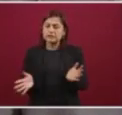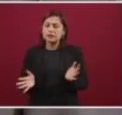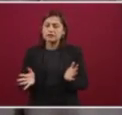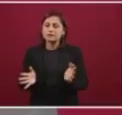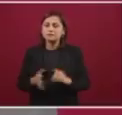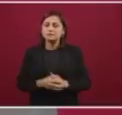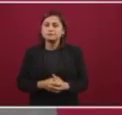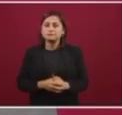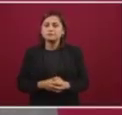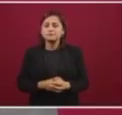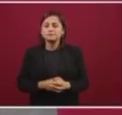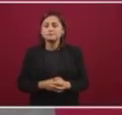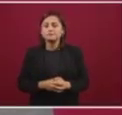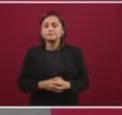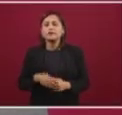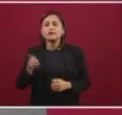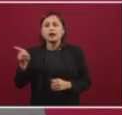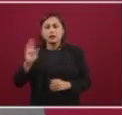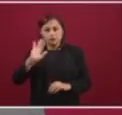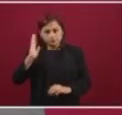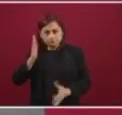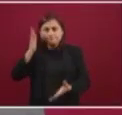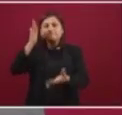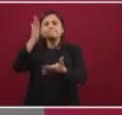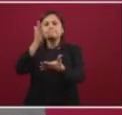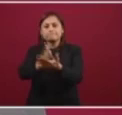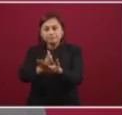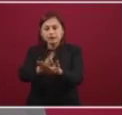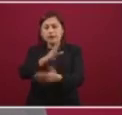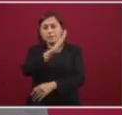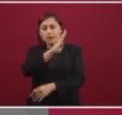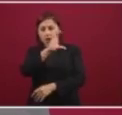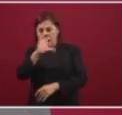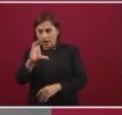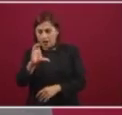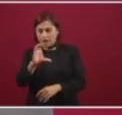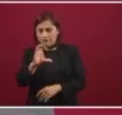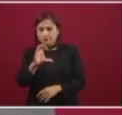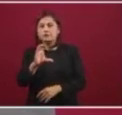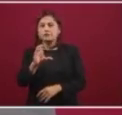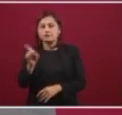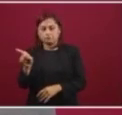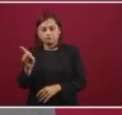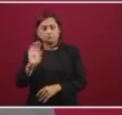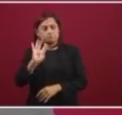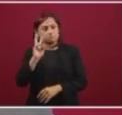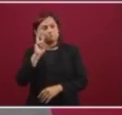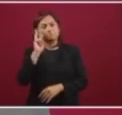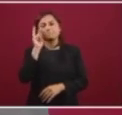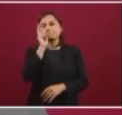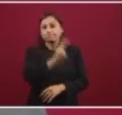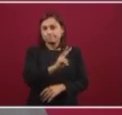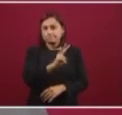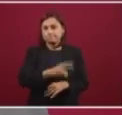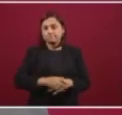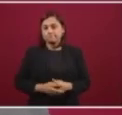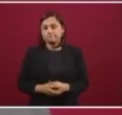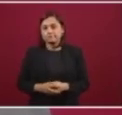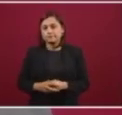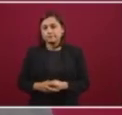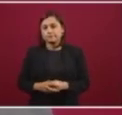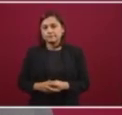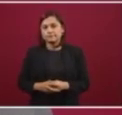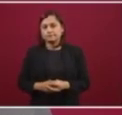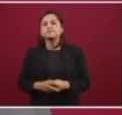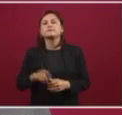en una visita de campo en Baja California y está viendo lo